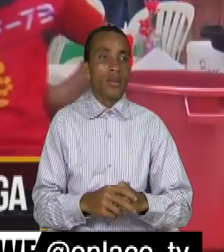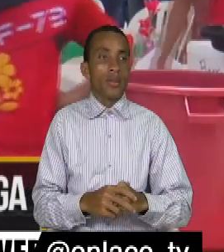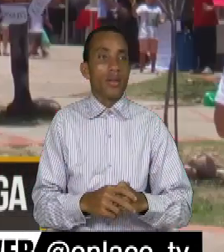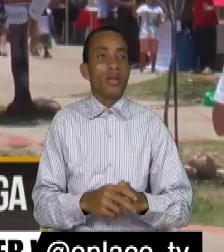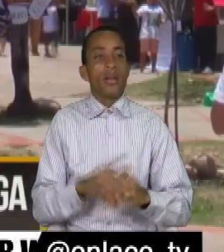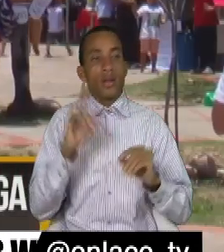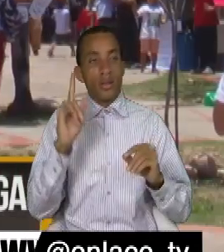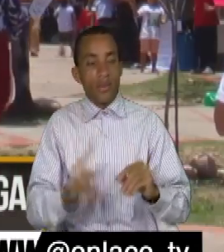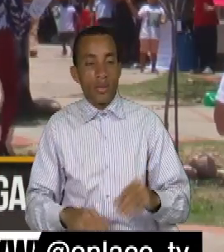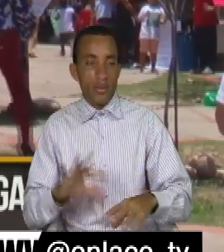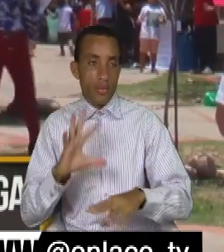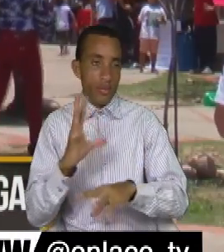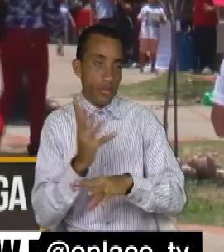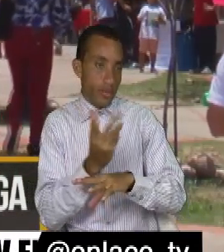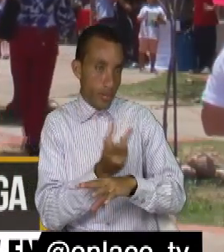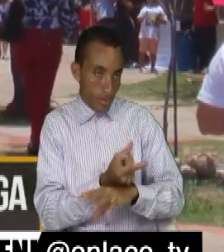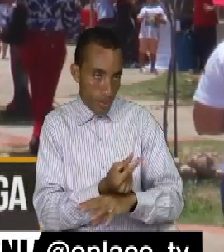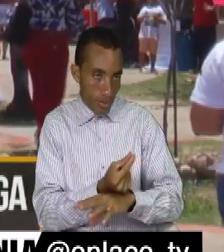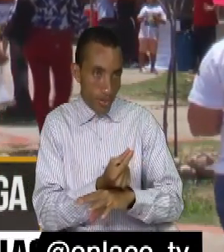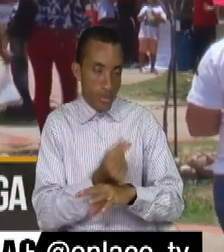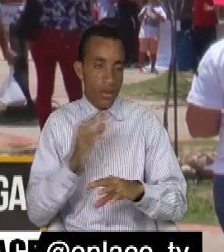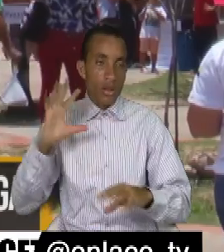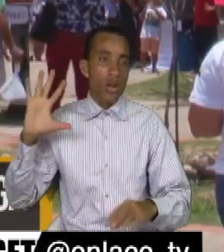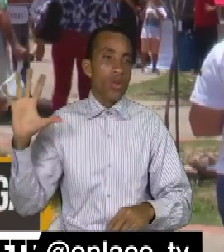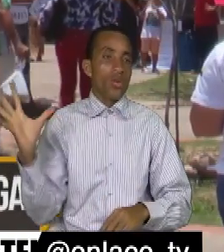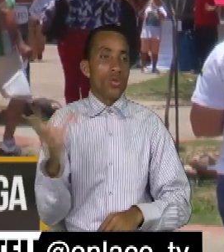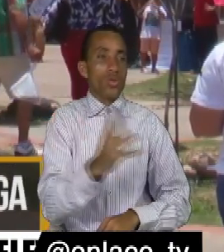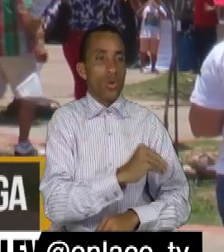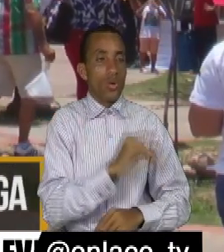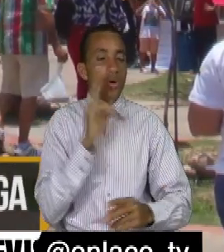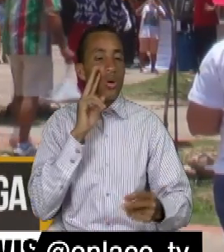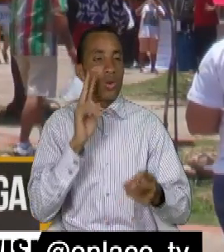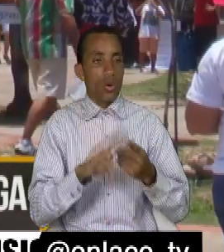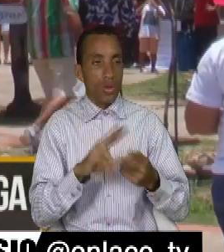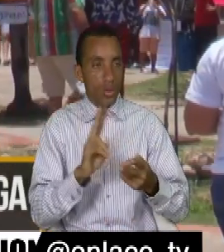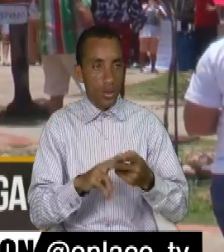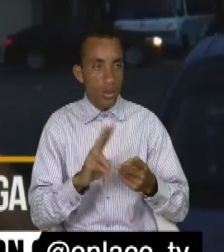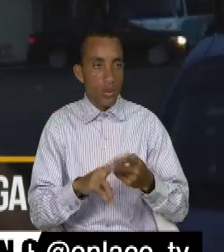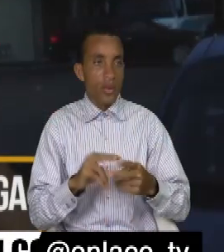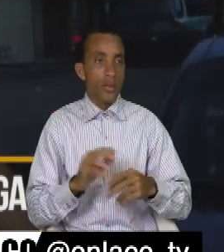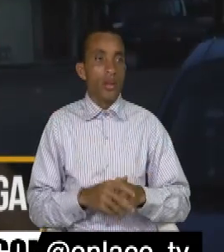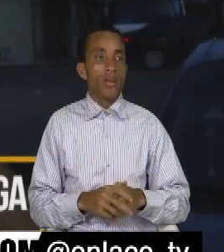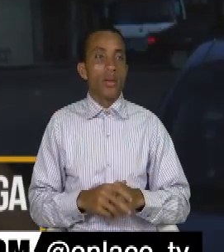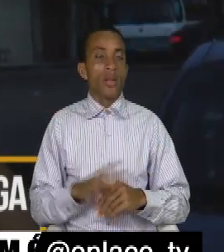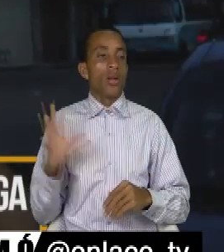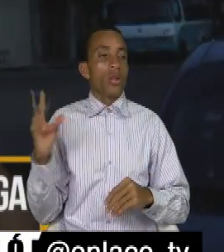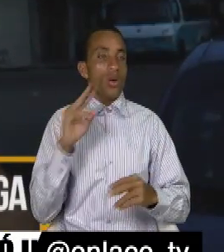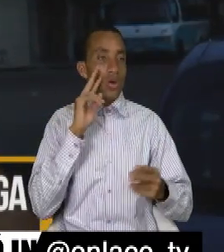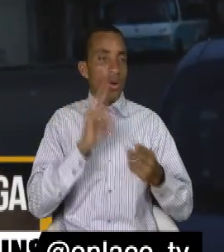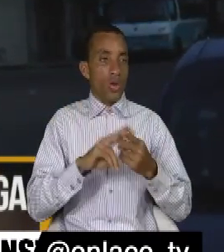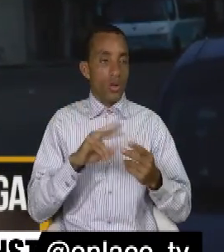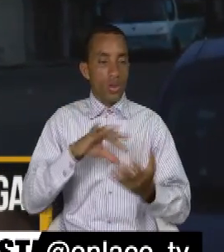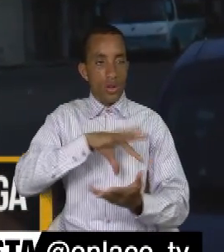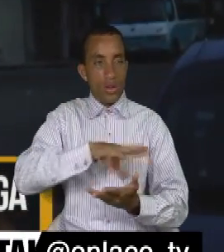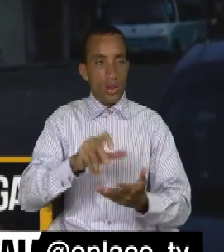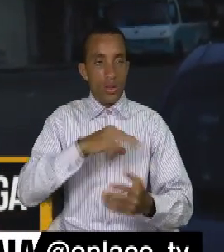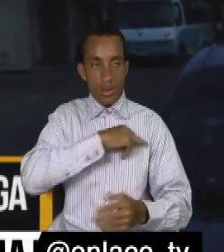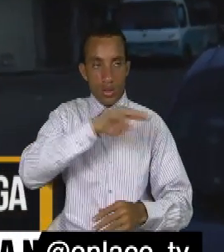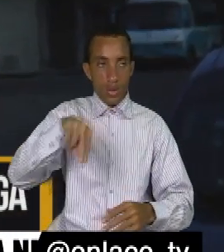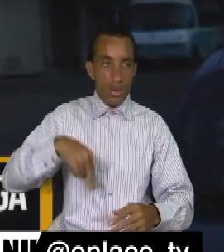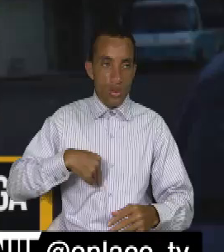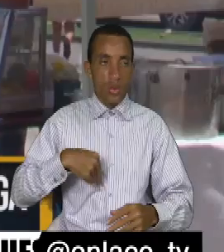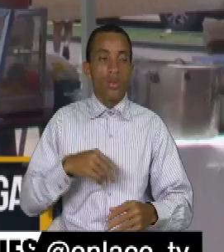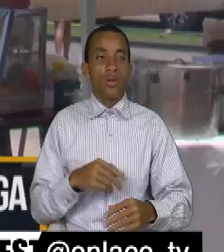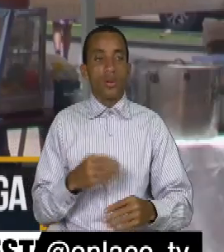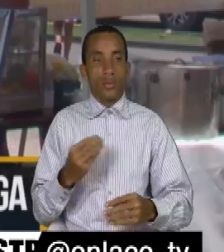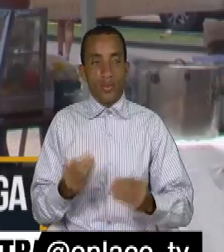artística, para que sepan los y conozcan las personas en Bucaramanga y todo Santander y todo Colombia lo que nosotros hacemos y tenemos